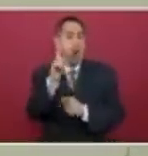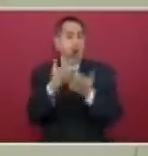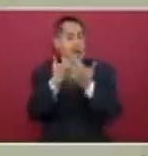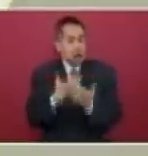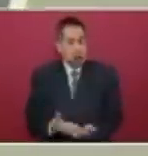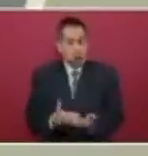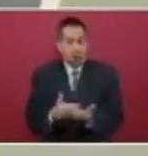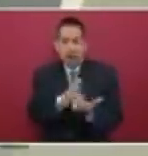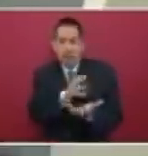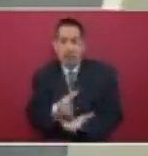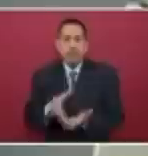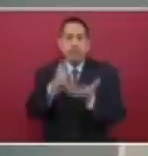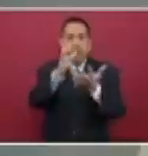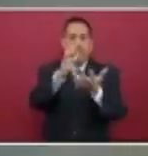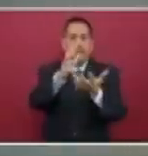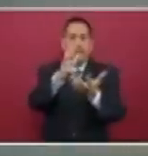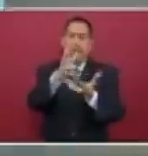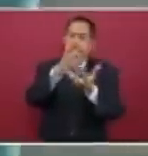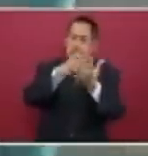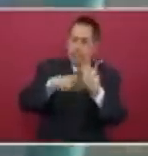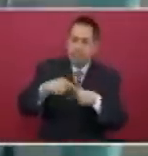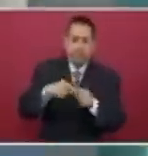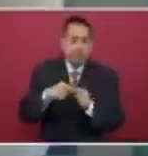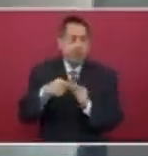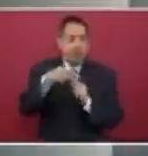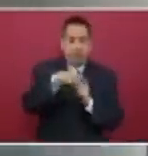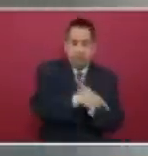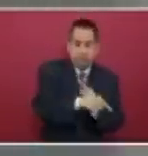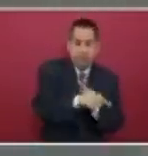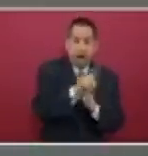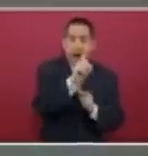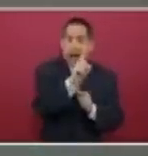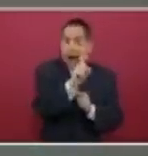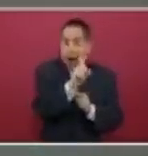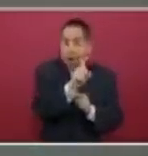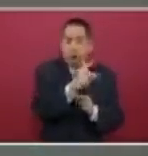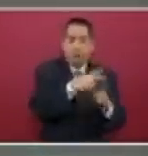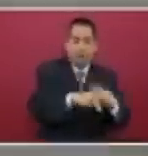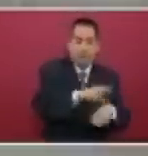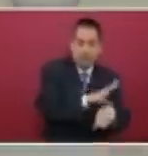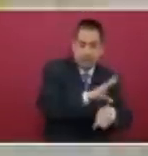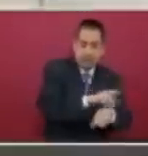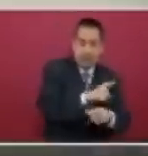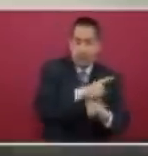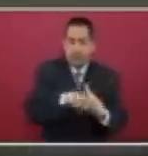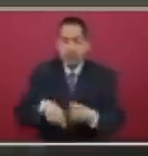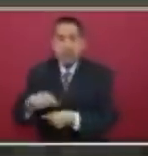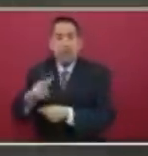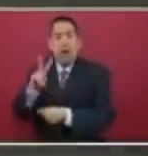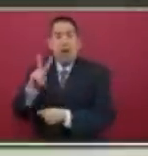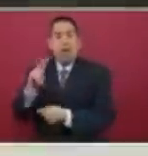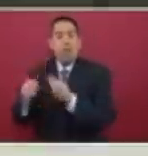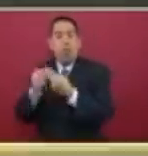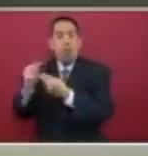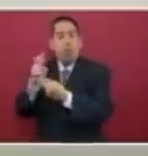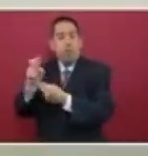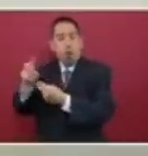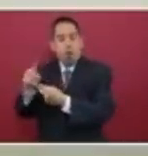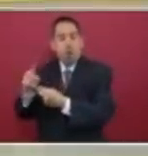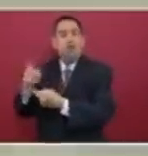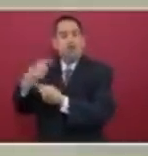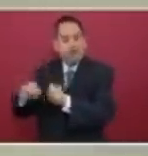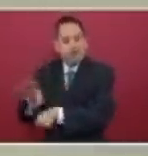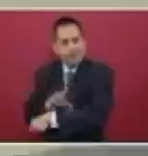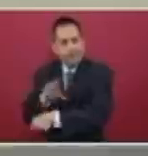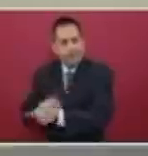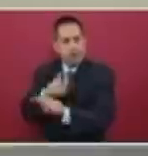en la caldera por lo que el proceso agua vapor es un circuito cerrado para condensar el vapor se utiliza